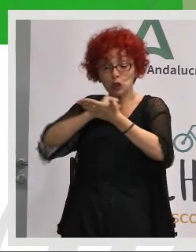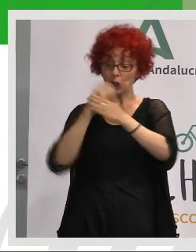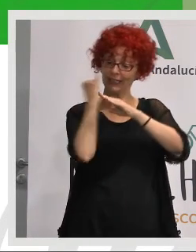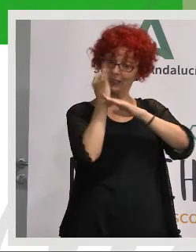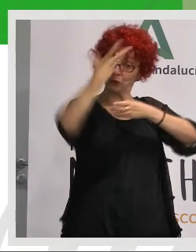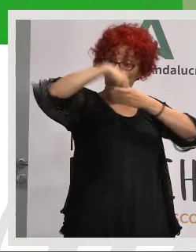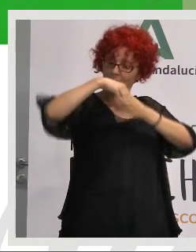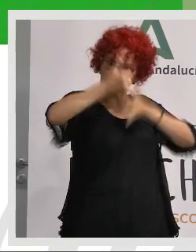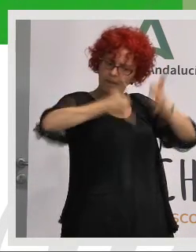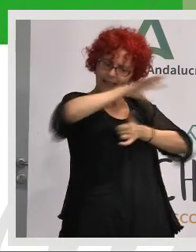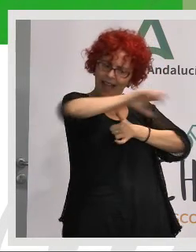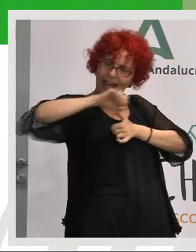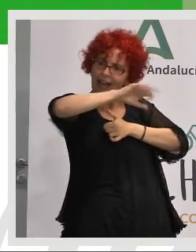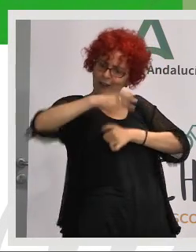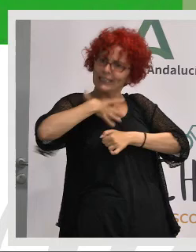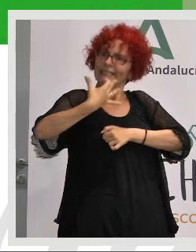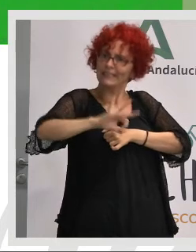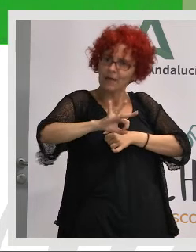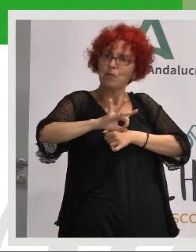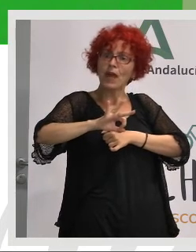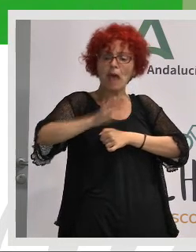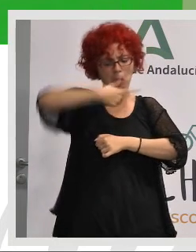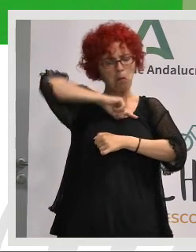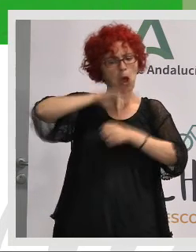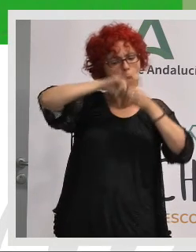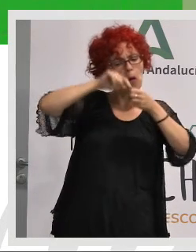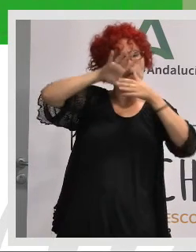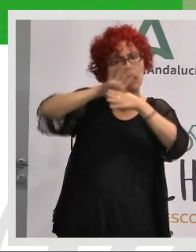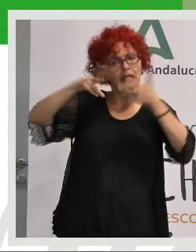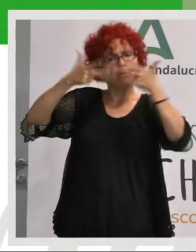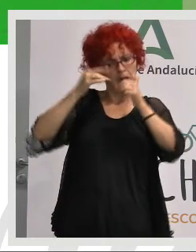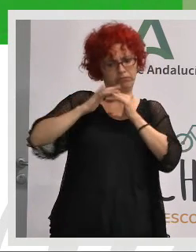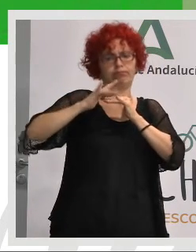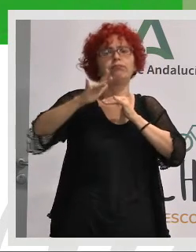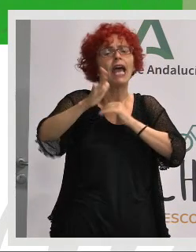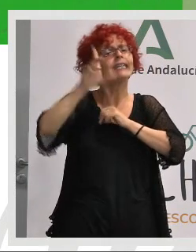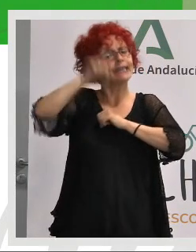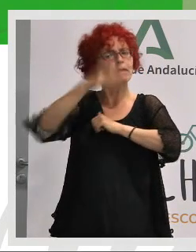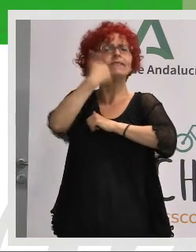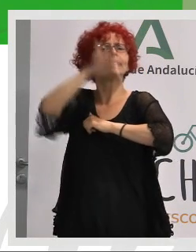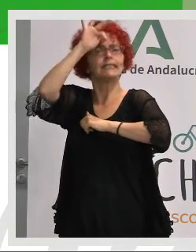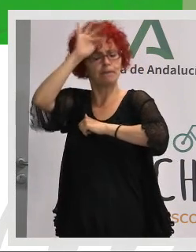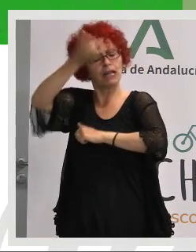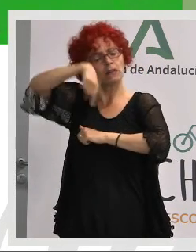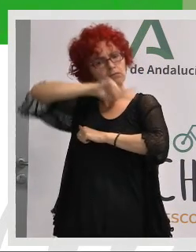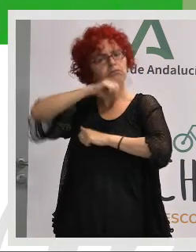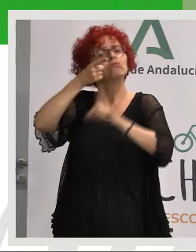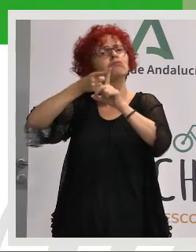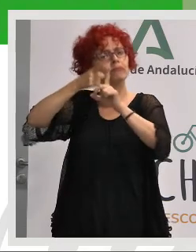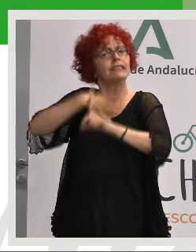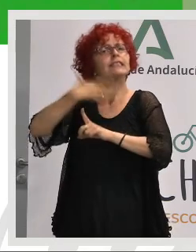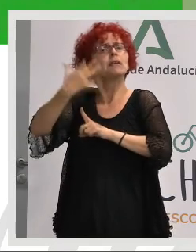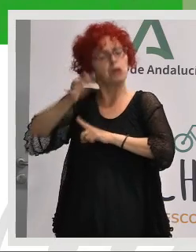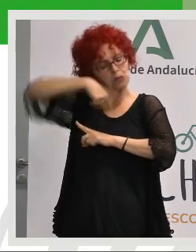instituto y puedan utilizarla entre semana y los fines de semana para poder desplazarse por el pueblo o venir al instituto y así mejorar la